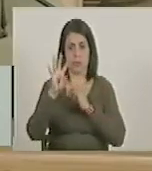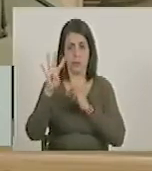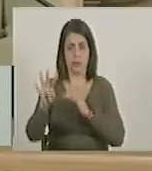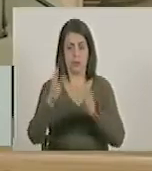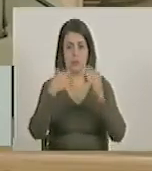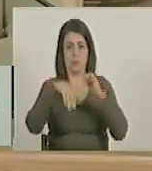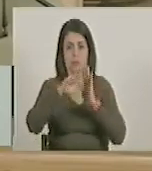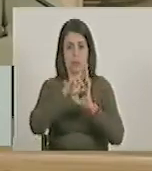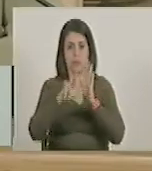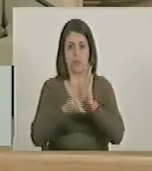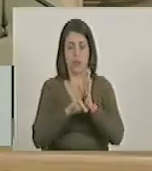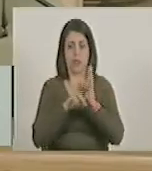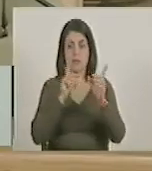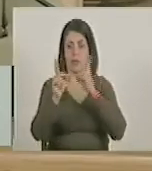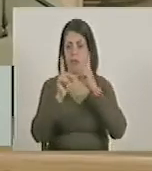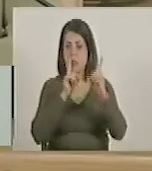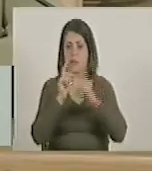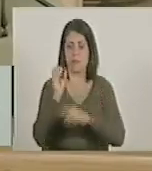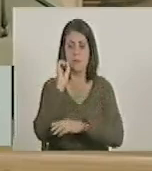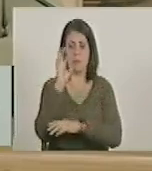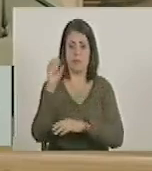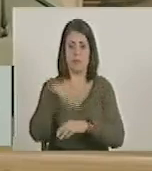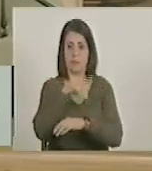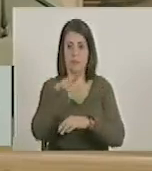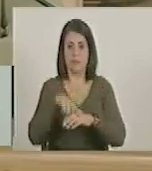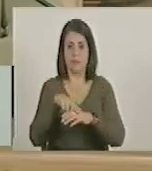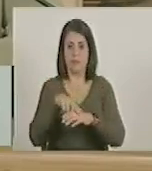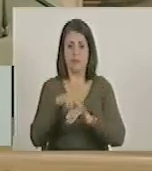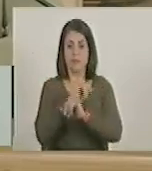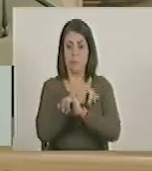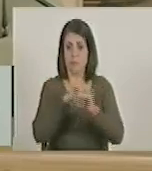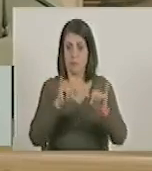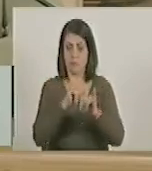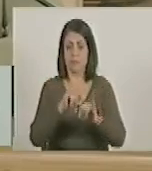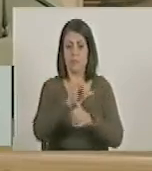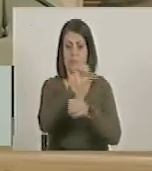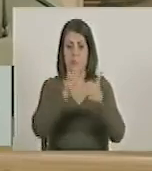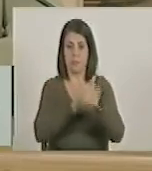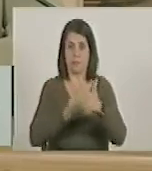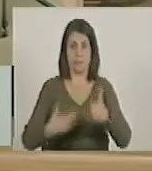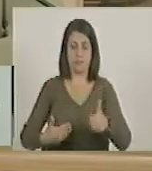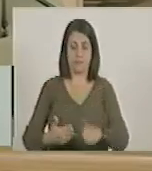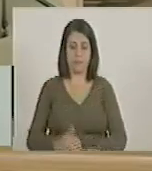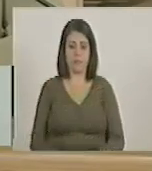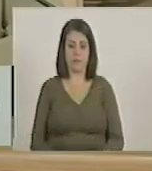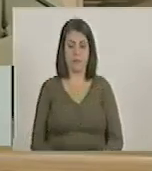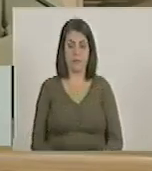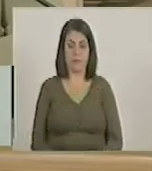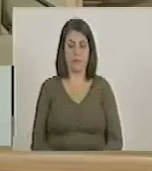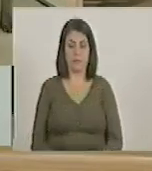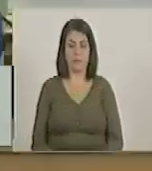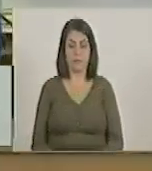104 del Reglamento Interior y de Debates de la Asamblea Nacional. Es todo, ciudadano vicepresidente.